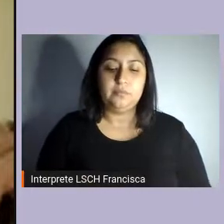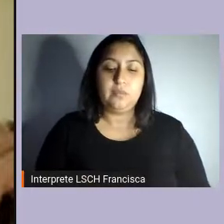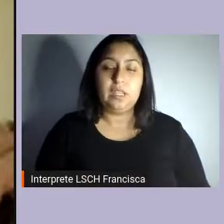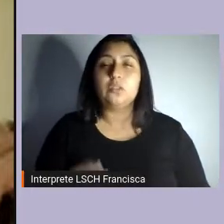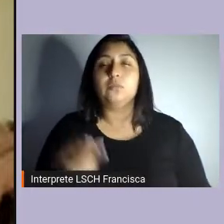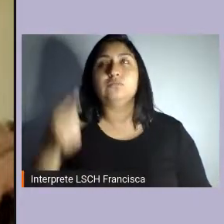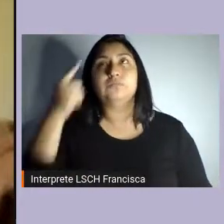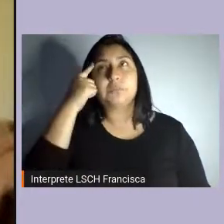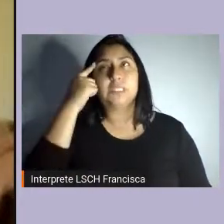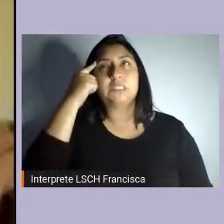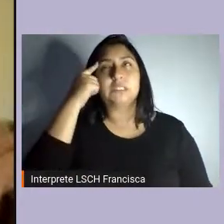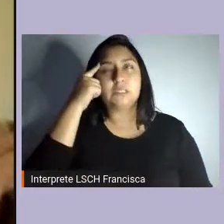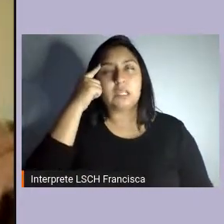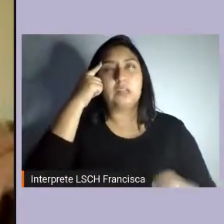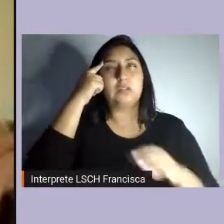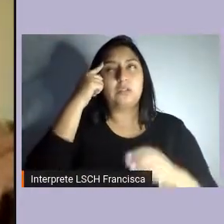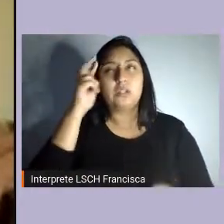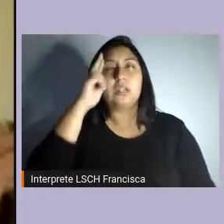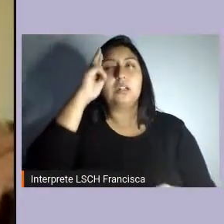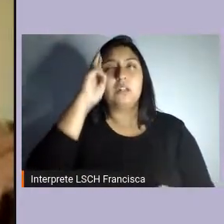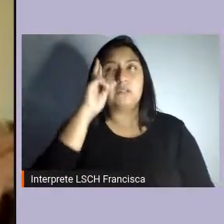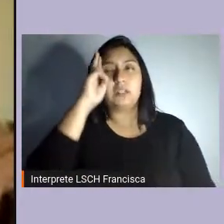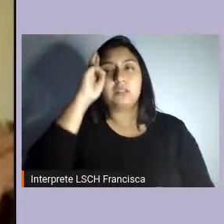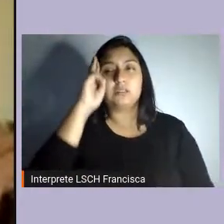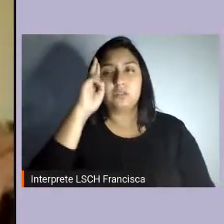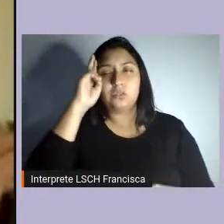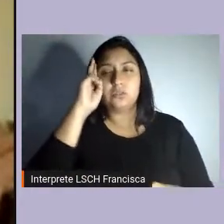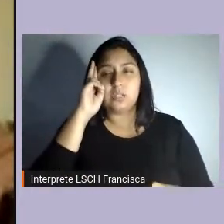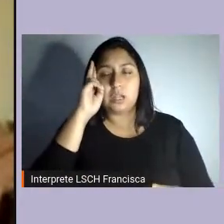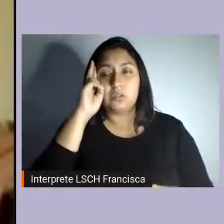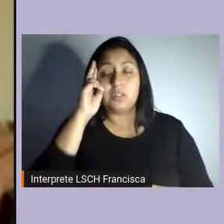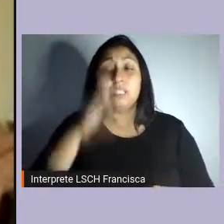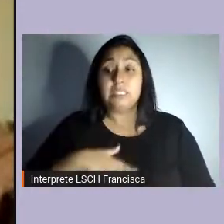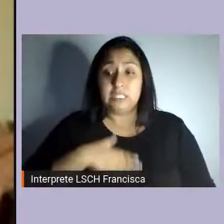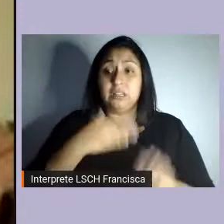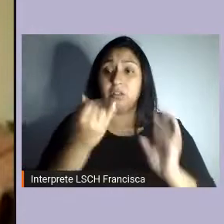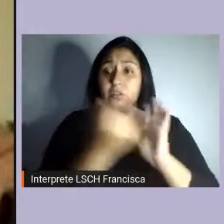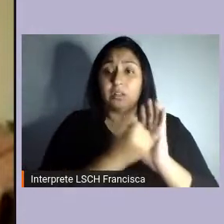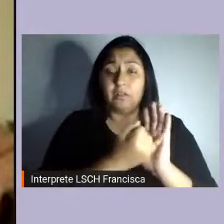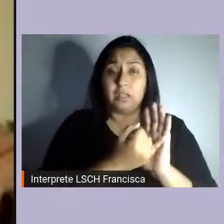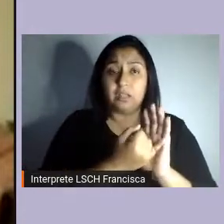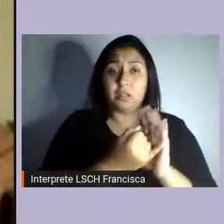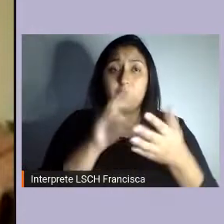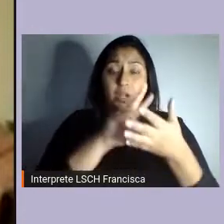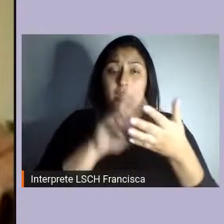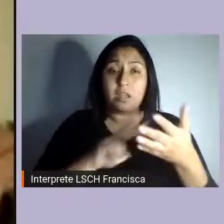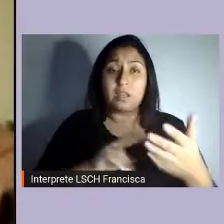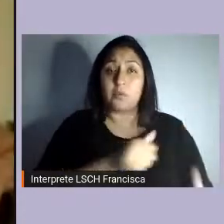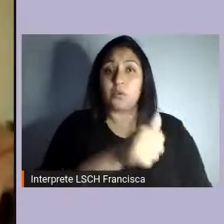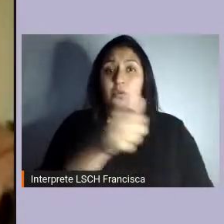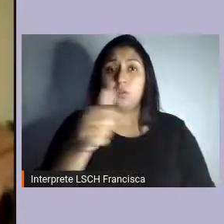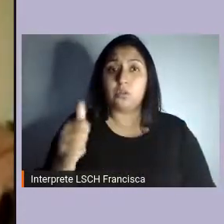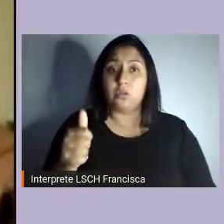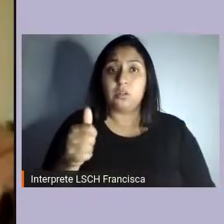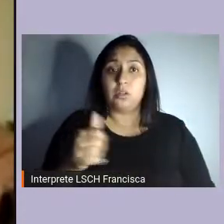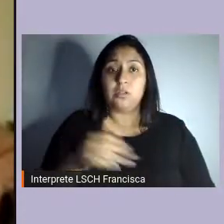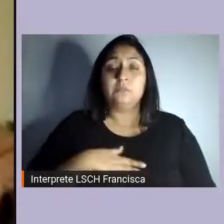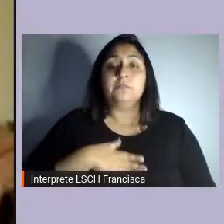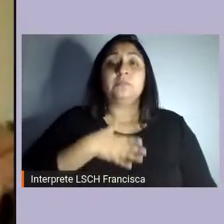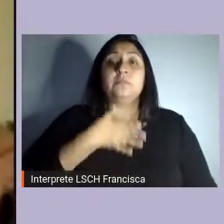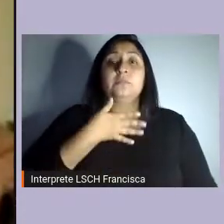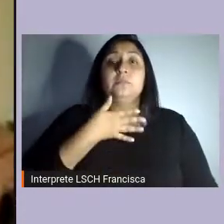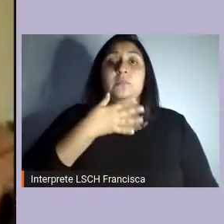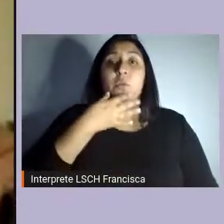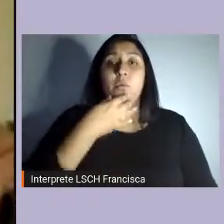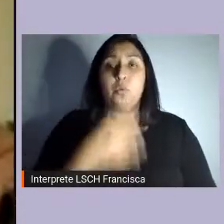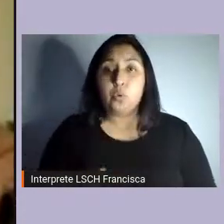plenamente identificados, incluso terminan de leerla, lo leímos entre todos. Y como que hicieron, hicieron así, no